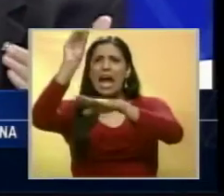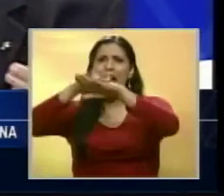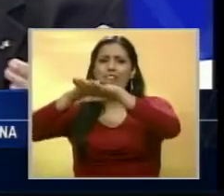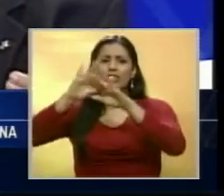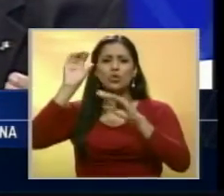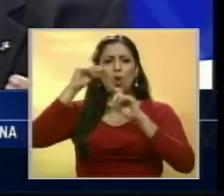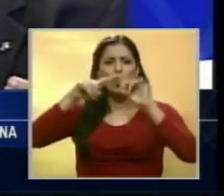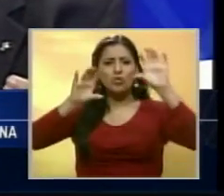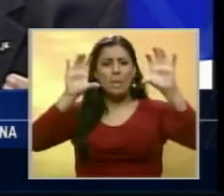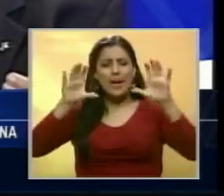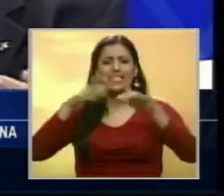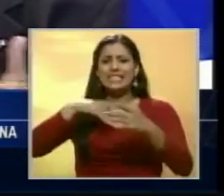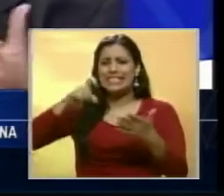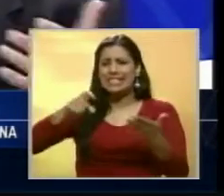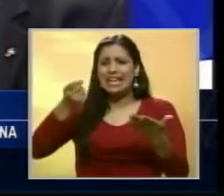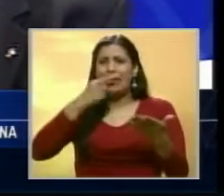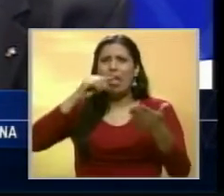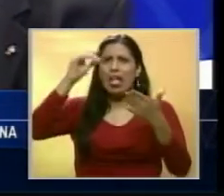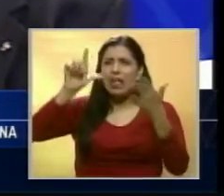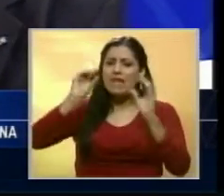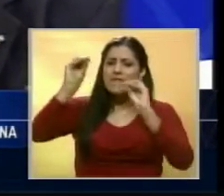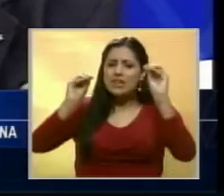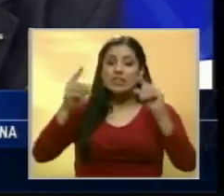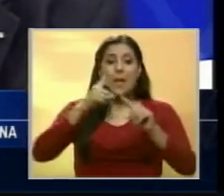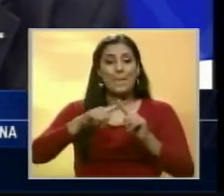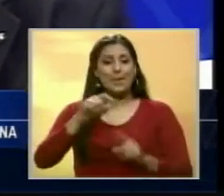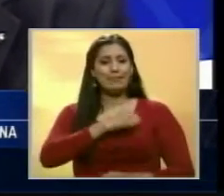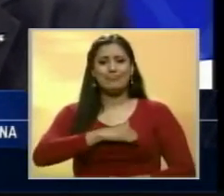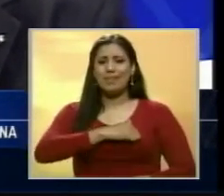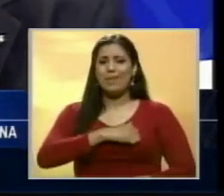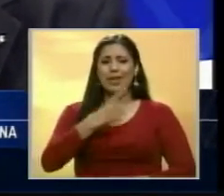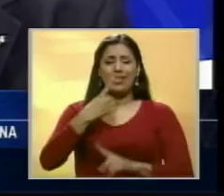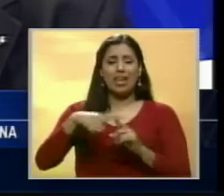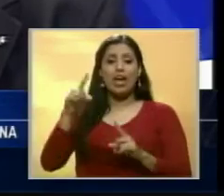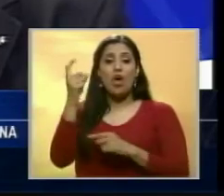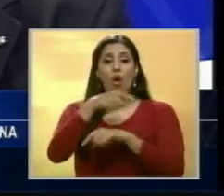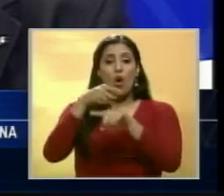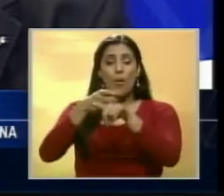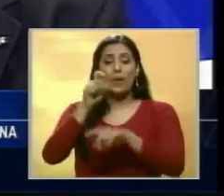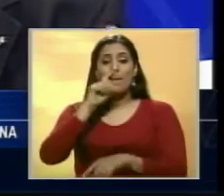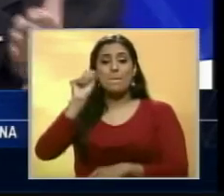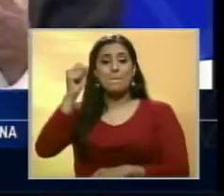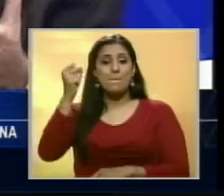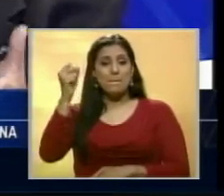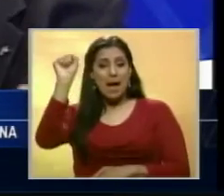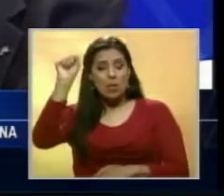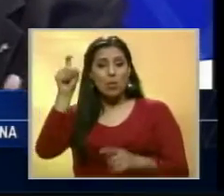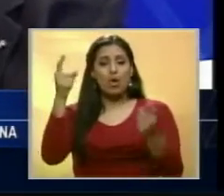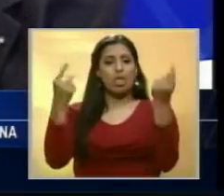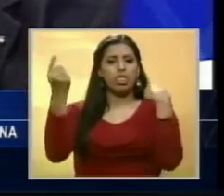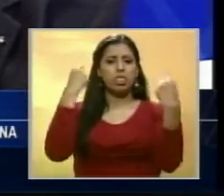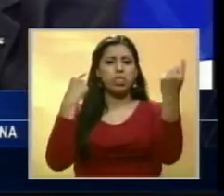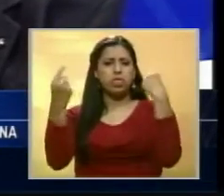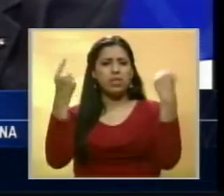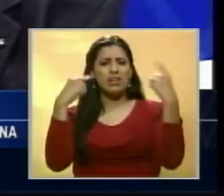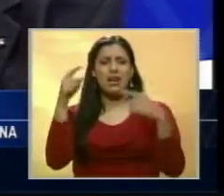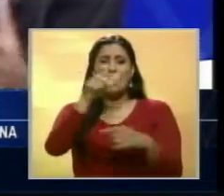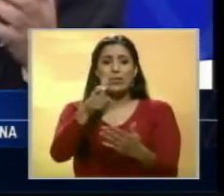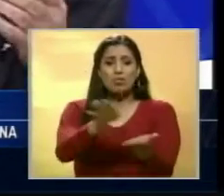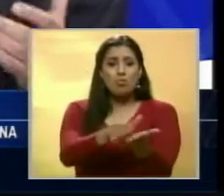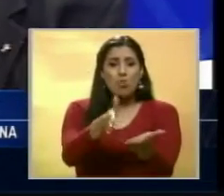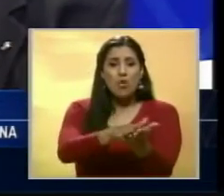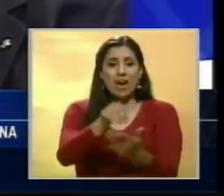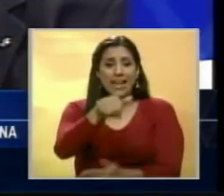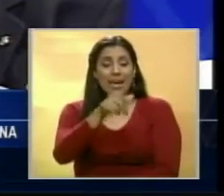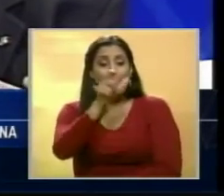los insumos médicos que está necesitando. Pero lamentablemente el gobierno hace oídos sordos ante la situación que estamos viviendo y se le están muriendo los pacientes en el país.